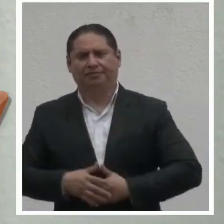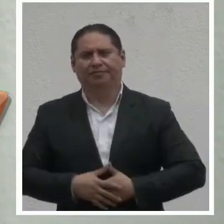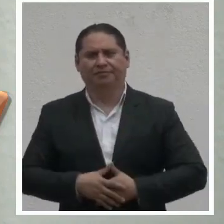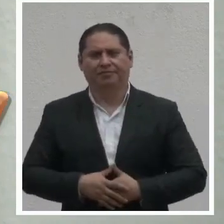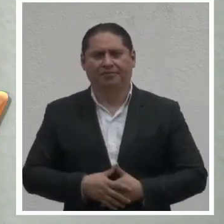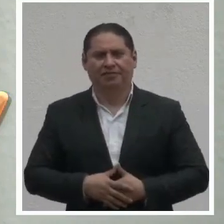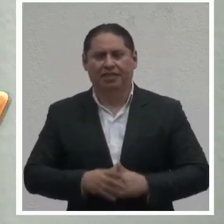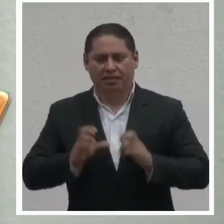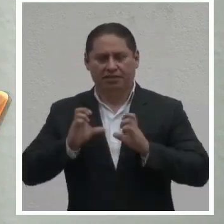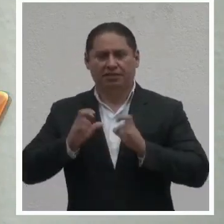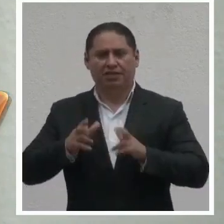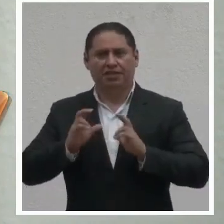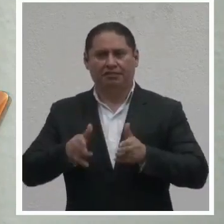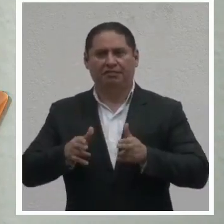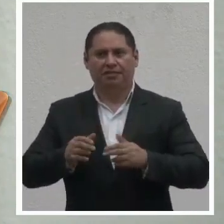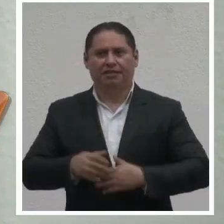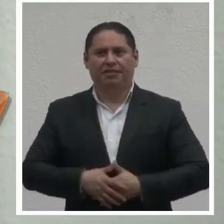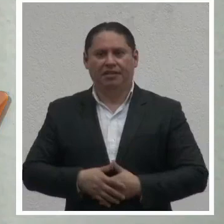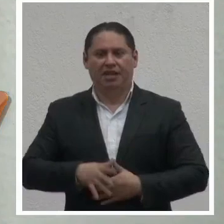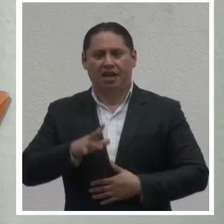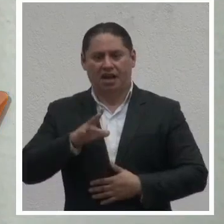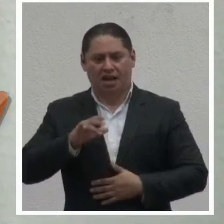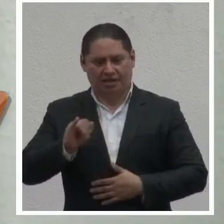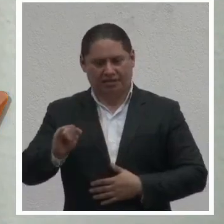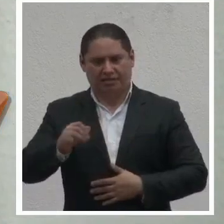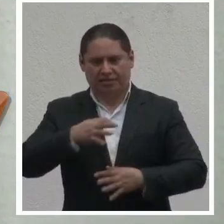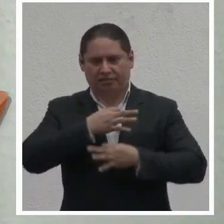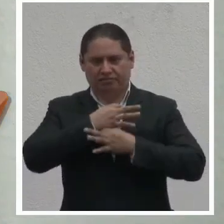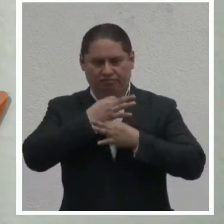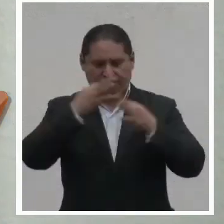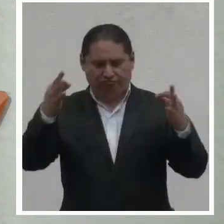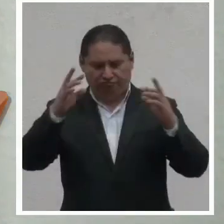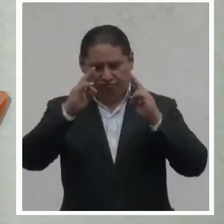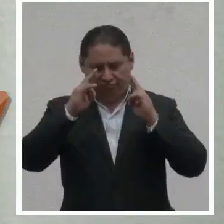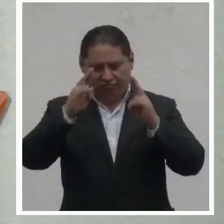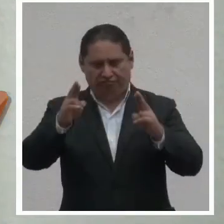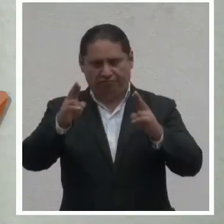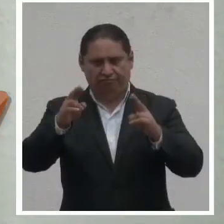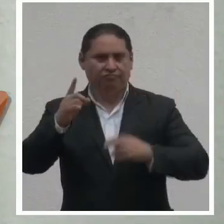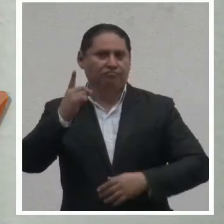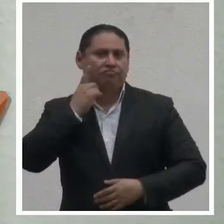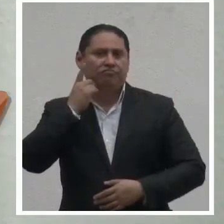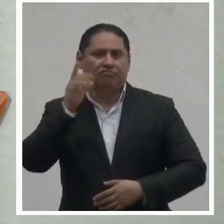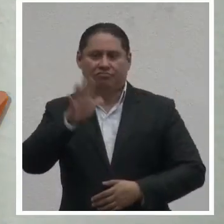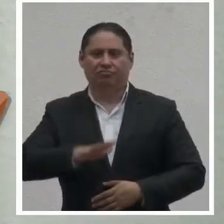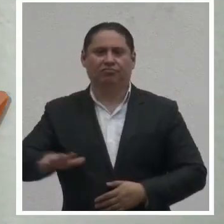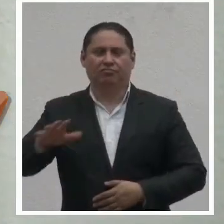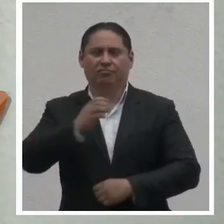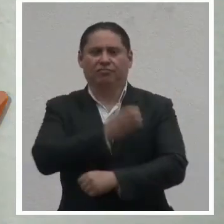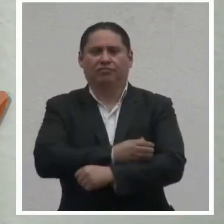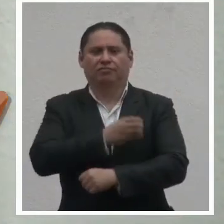Desde Chiapas, así lo expresamos con el respeto a mis diputadas y a mis